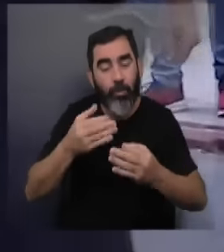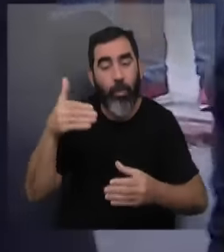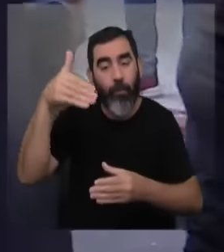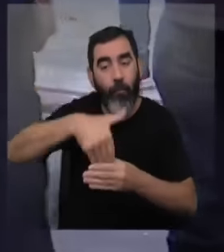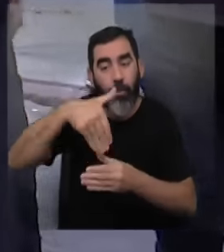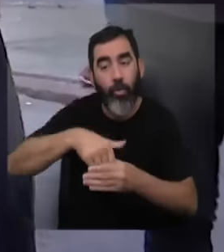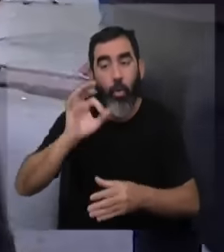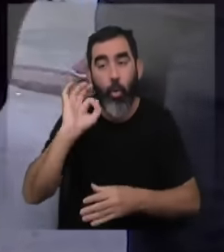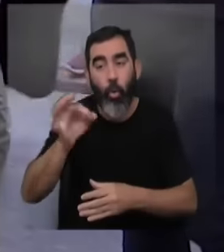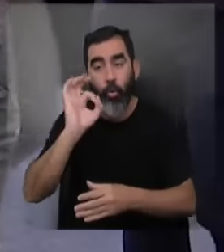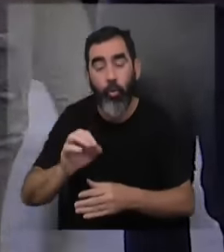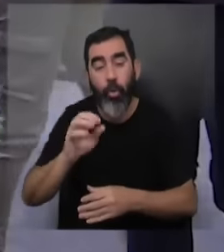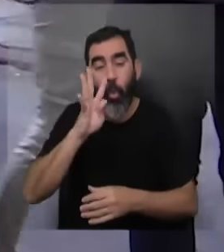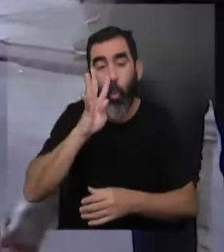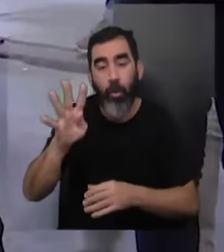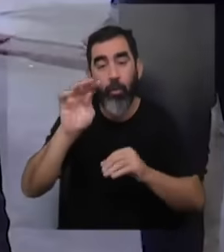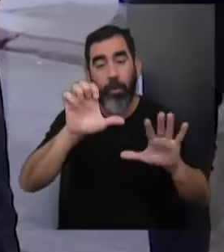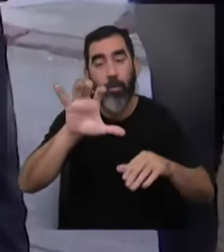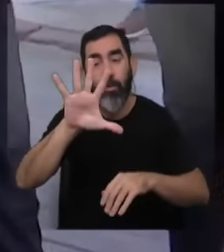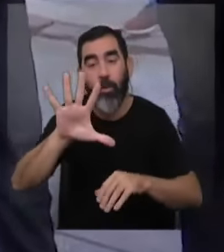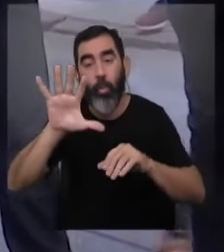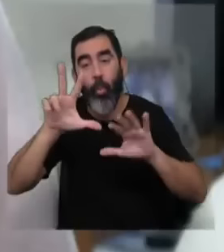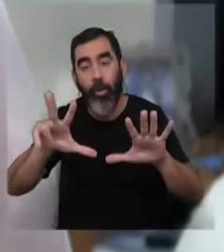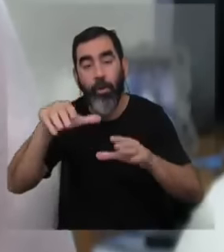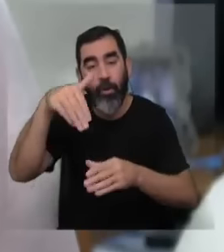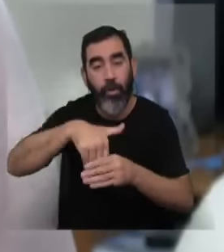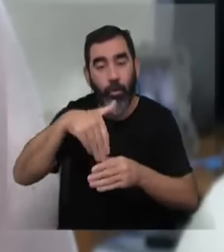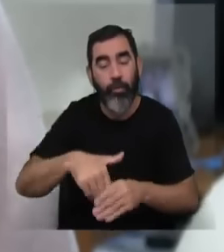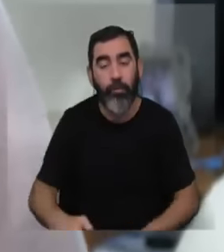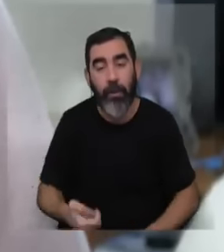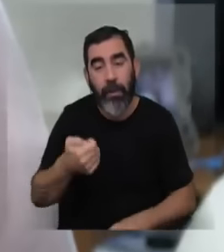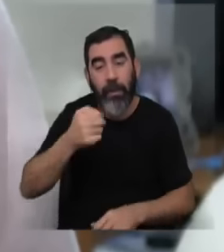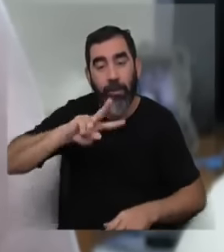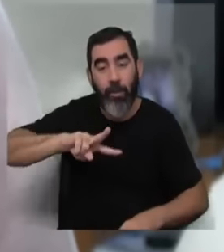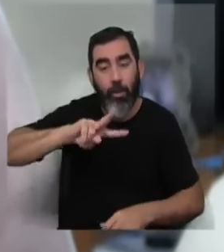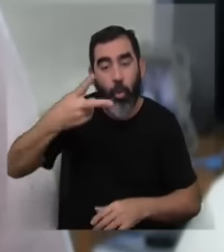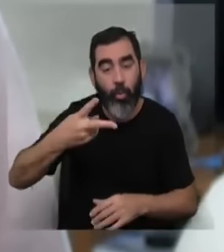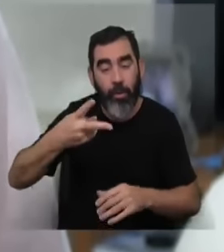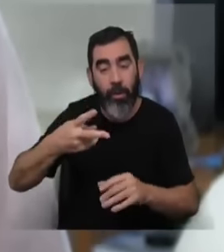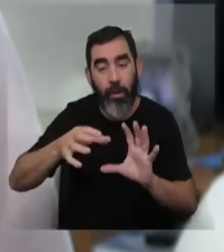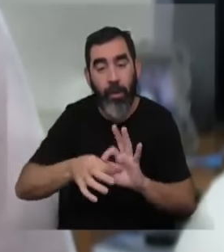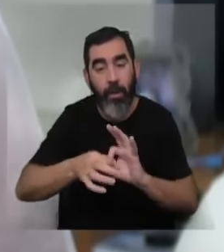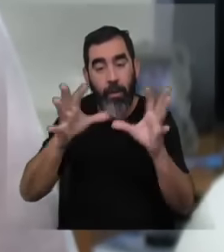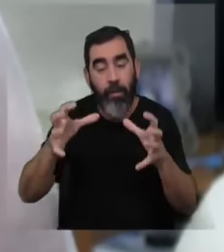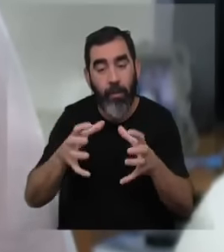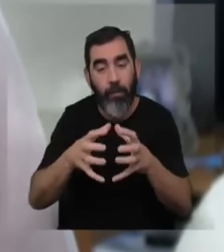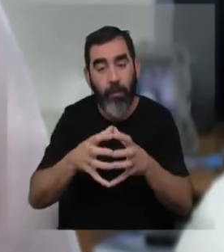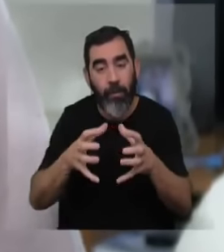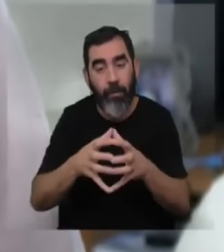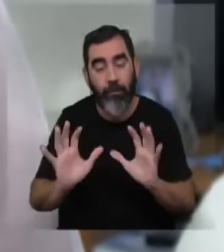nacionales de octubre con 4658 votos Nosotros casi duplicamos al al al partido